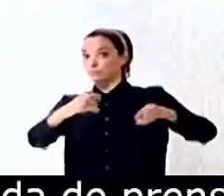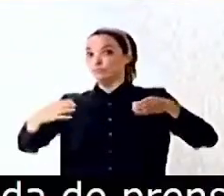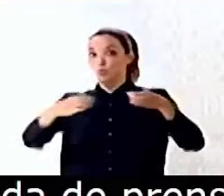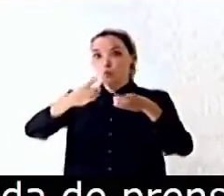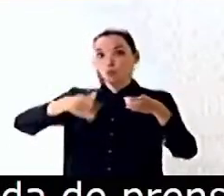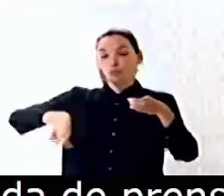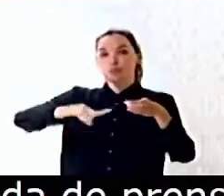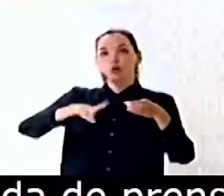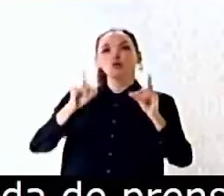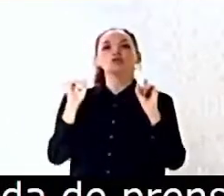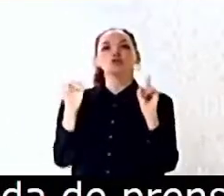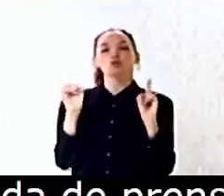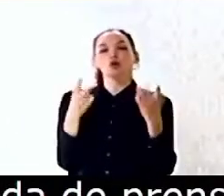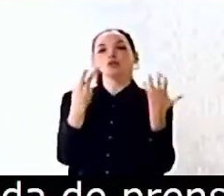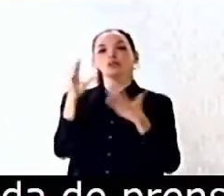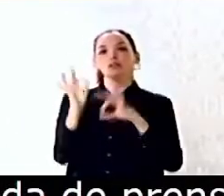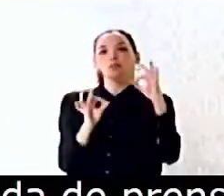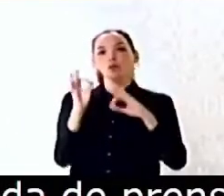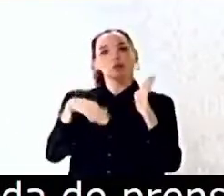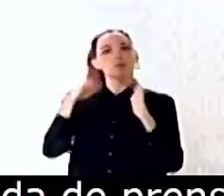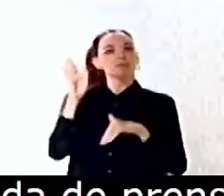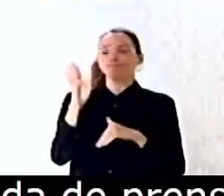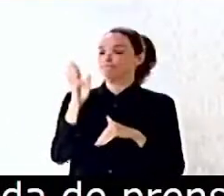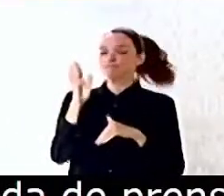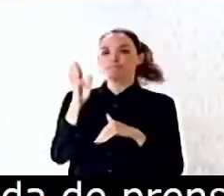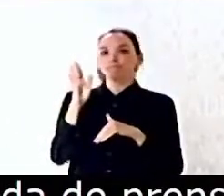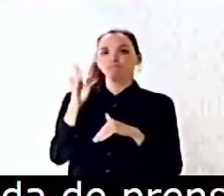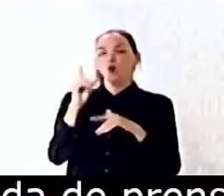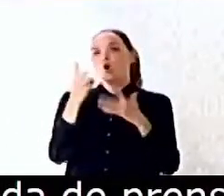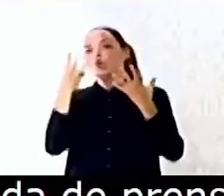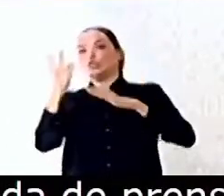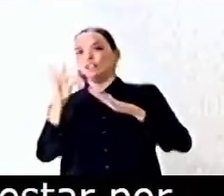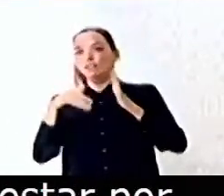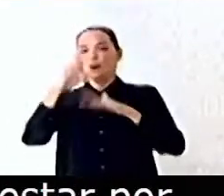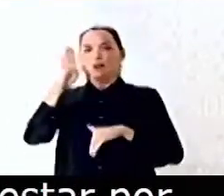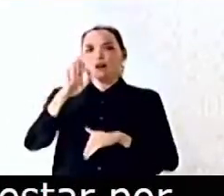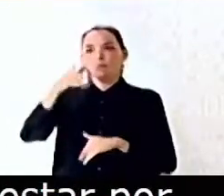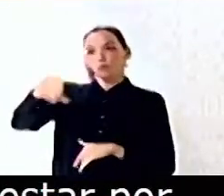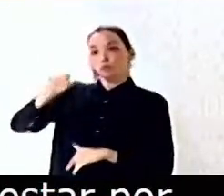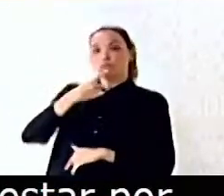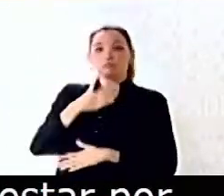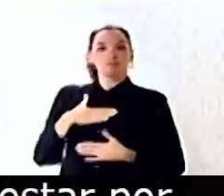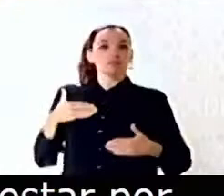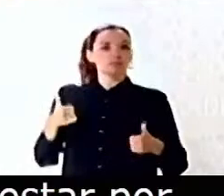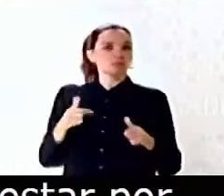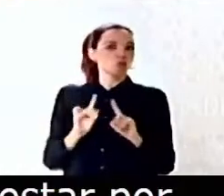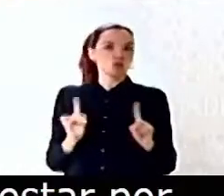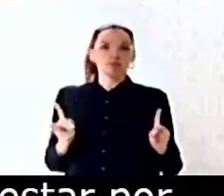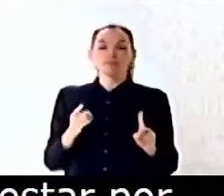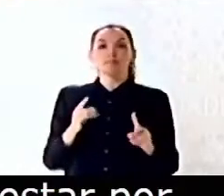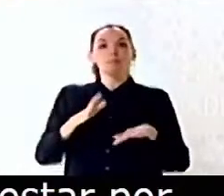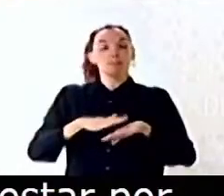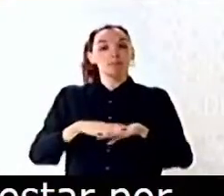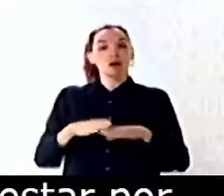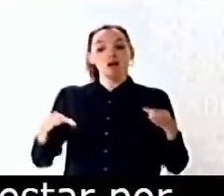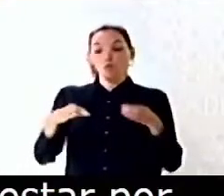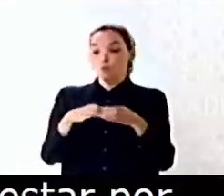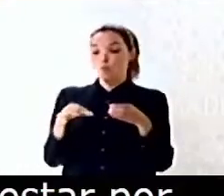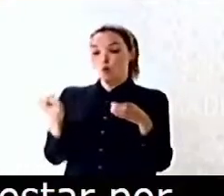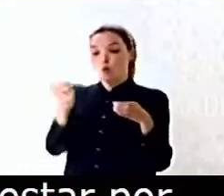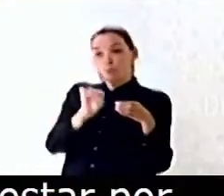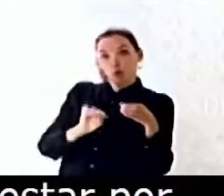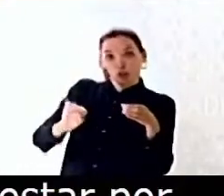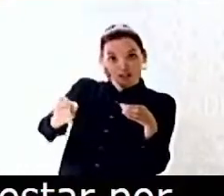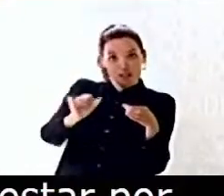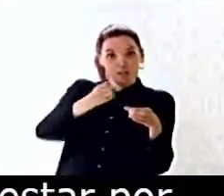tenía que estar por encima del 70% o por encima del 80%, como ustedes lo quieran poner. Para que sea inmunidad de grupo,